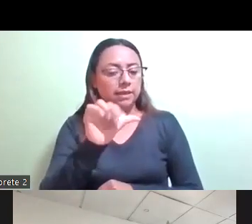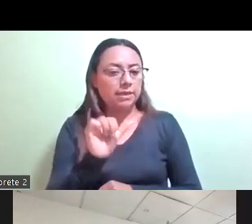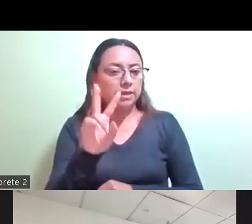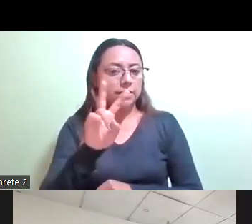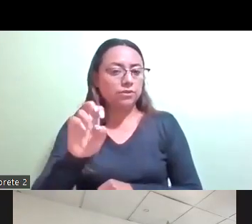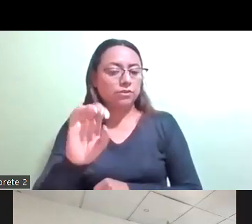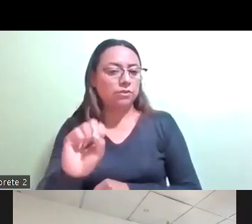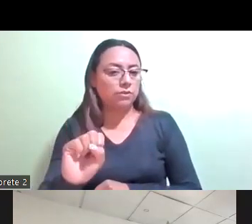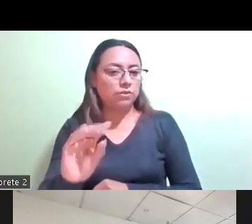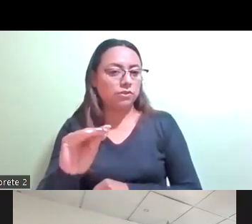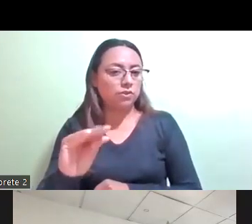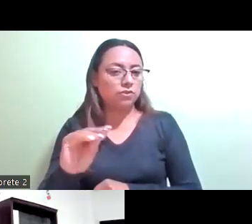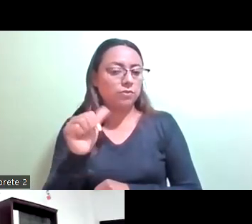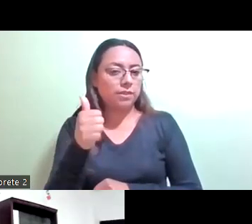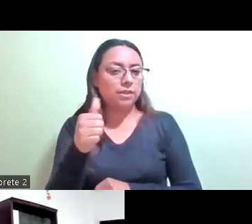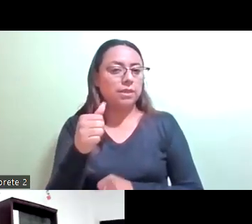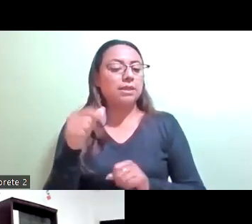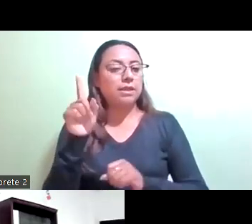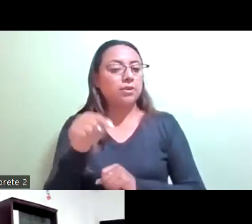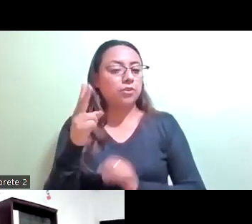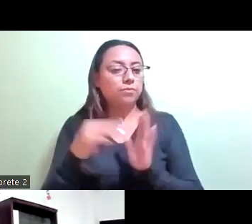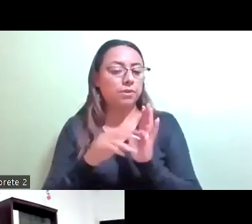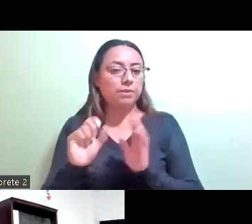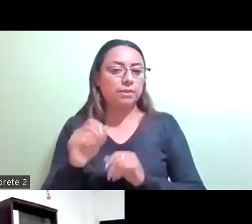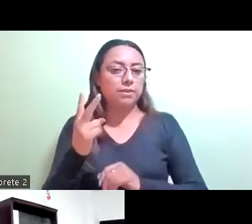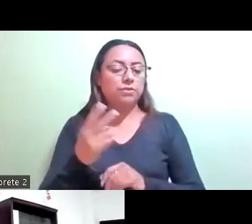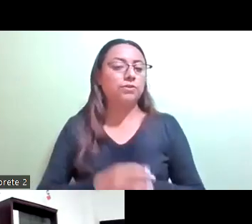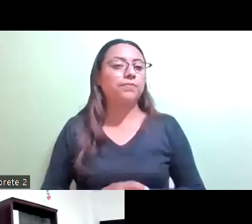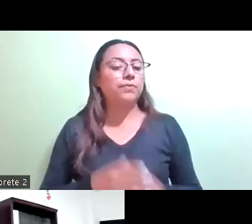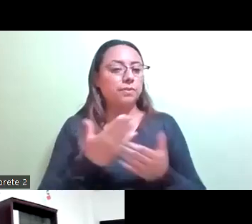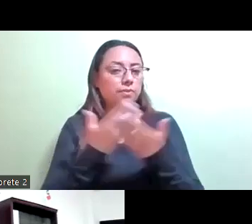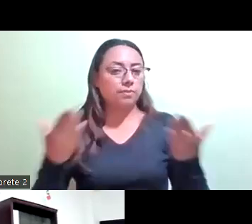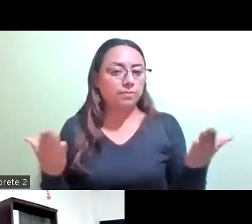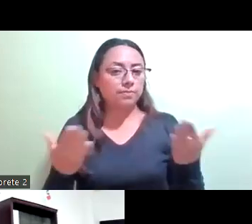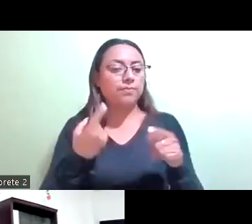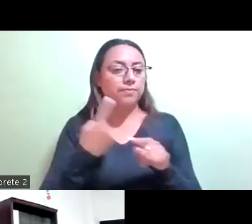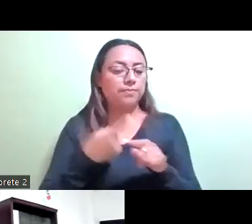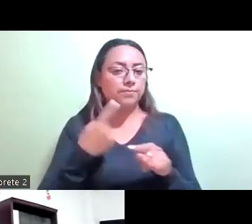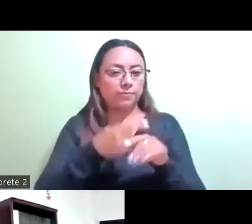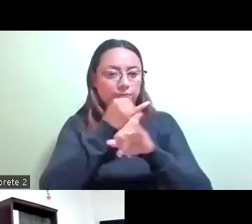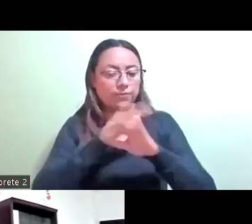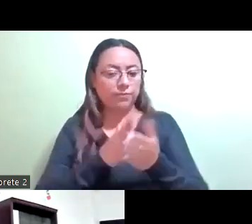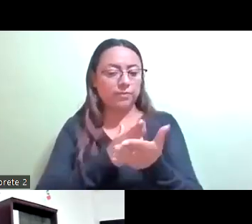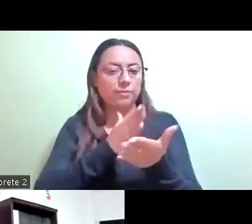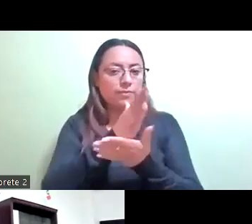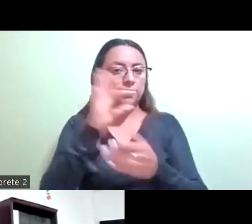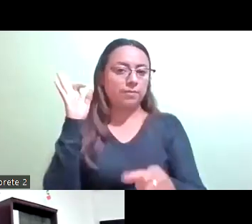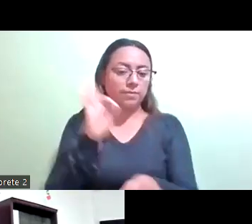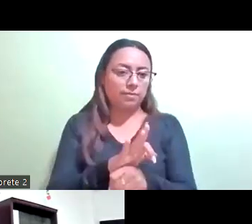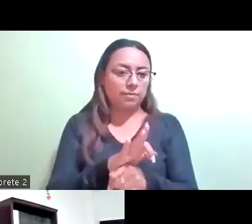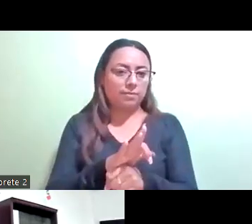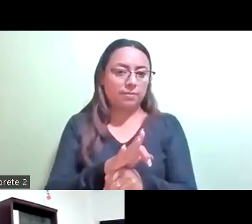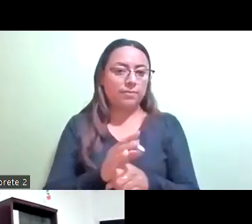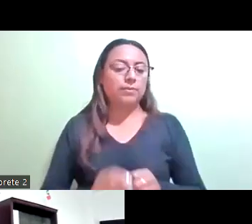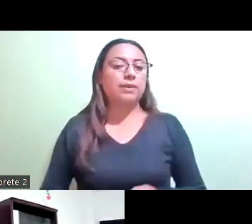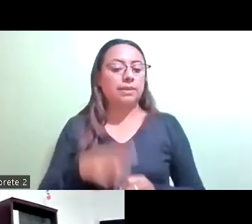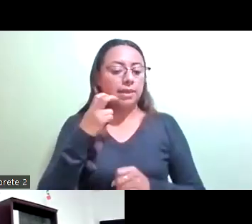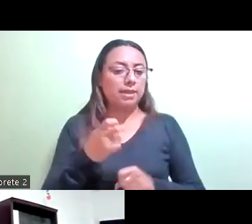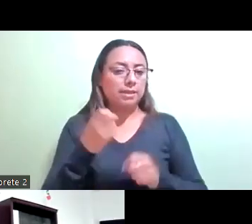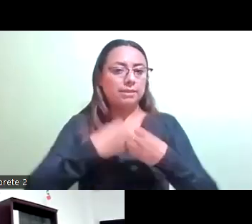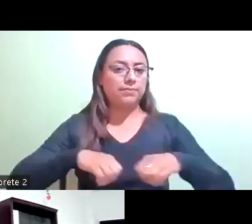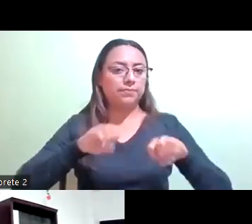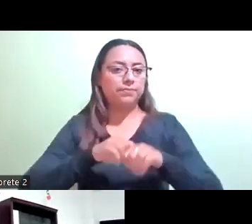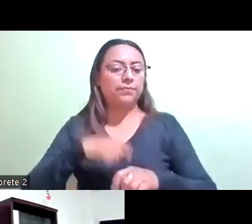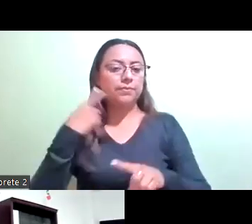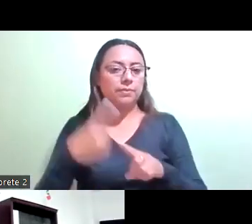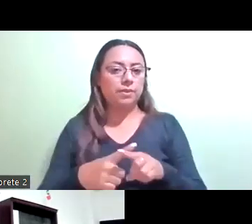296/22. Se concede el uso de la palabra a la subdirectora de acceso a la información pública, de acceso a la información y protección de datos personales de este órgano legislativo, la licenciada